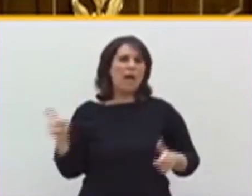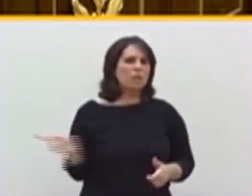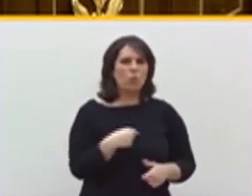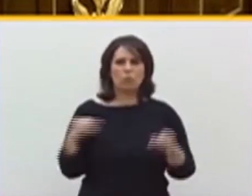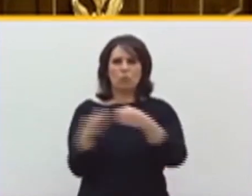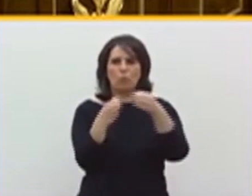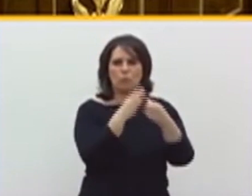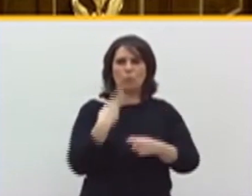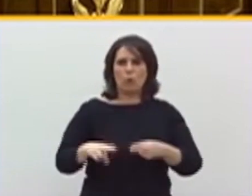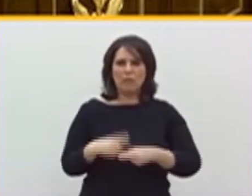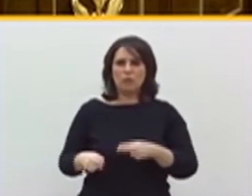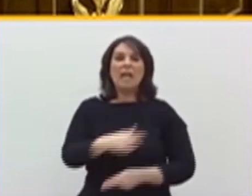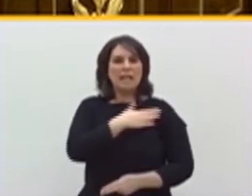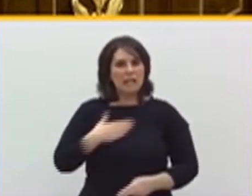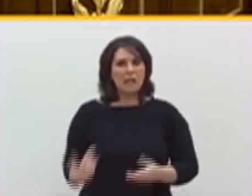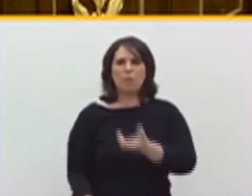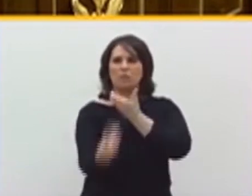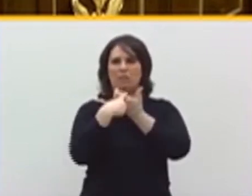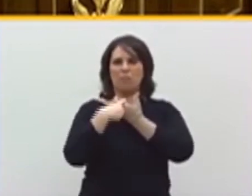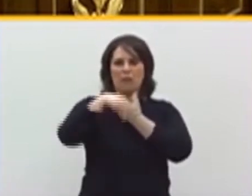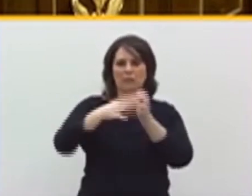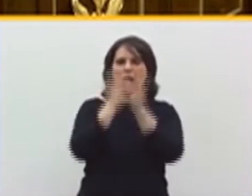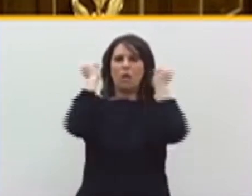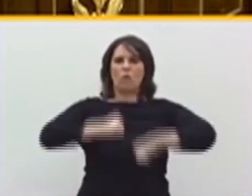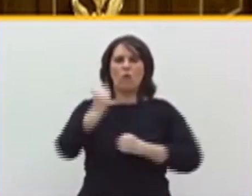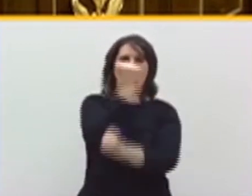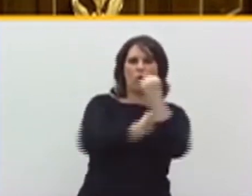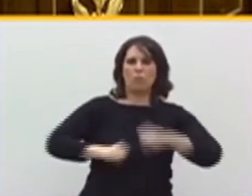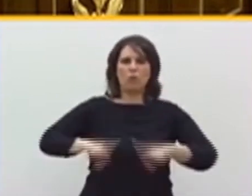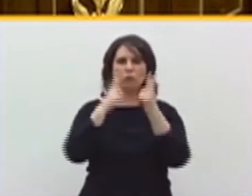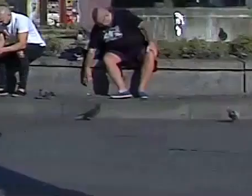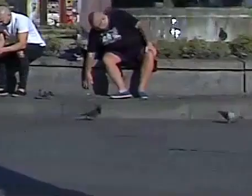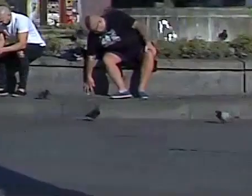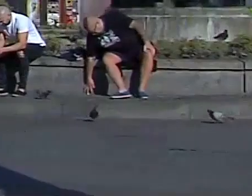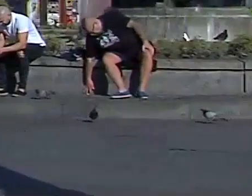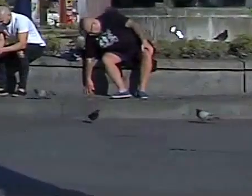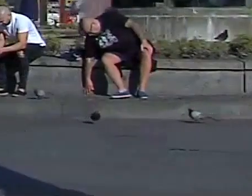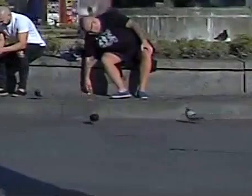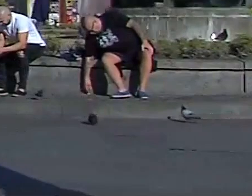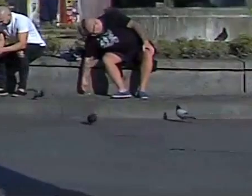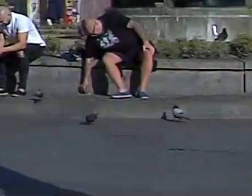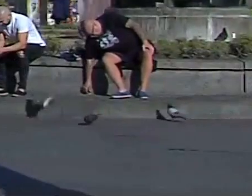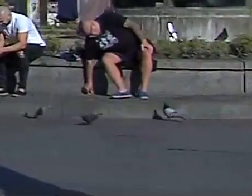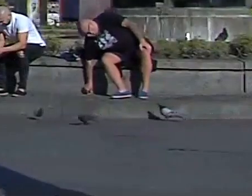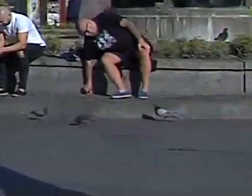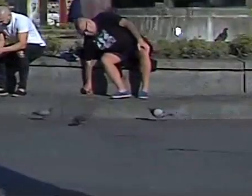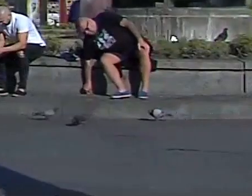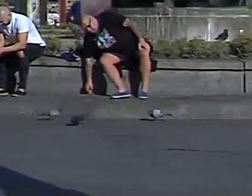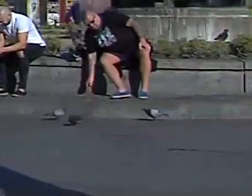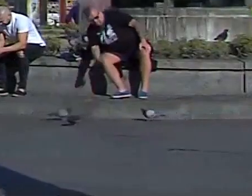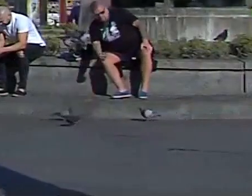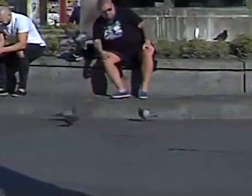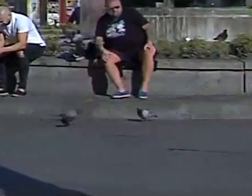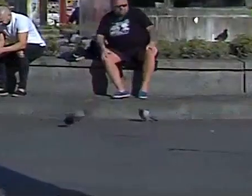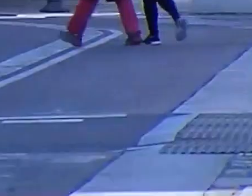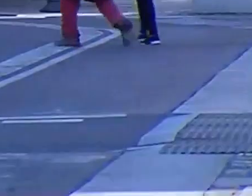de este gran acuerdo económico y social para la reconstrucción de nuestro país aunque sigue vigente la cuarentena para la